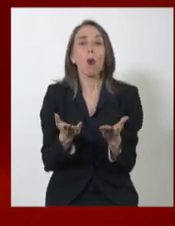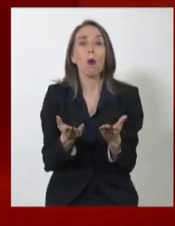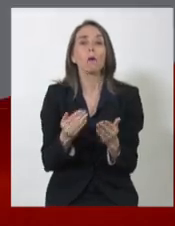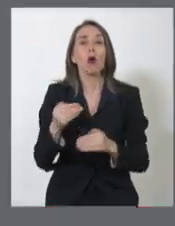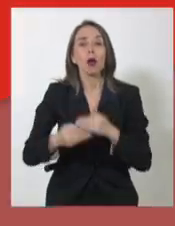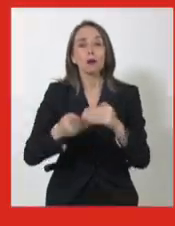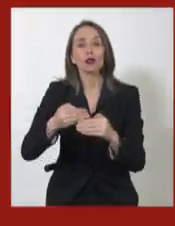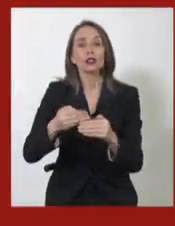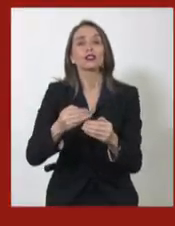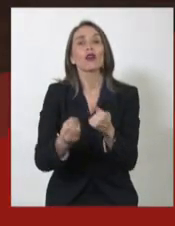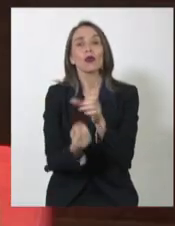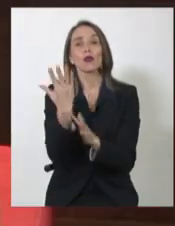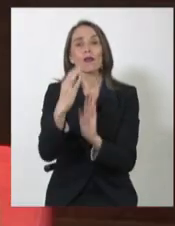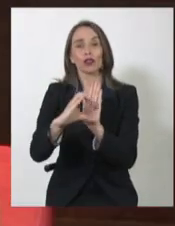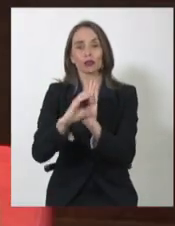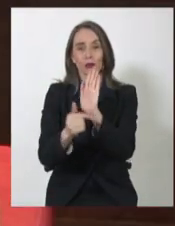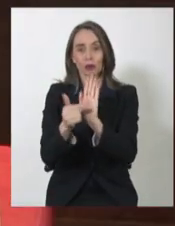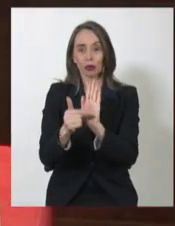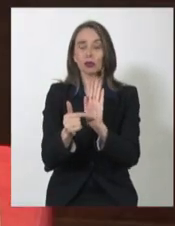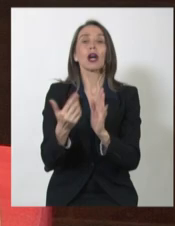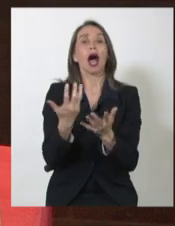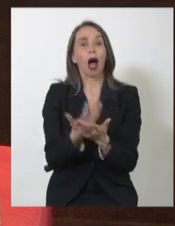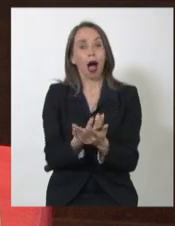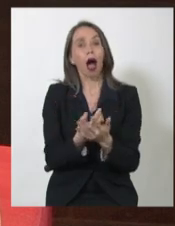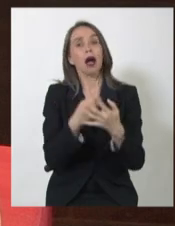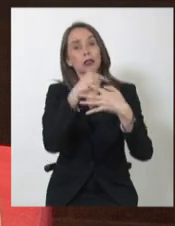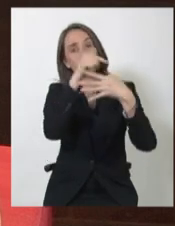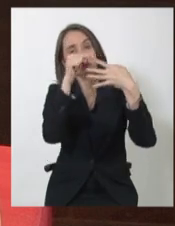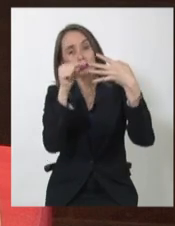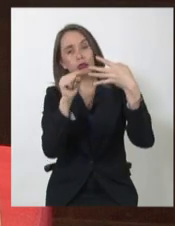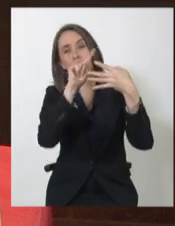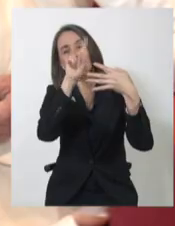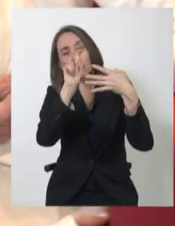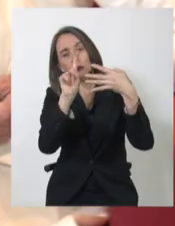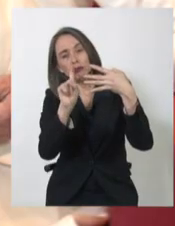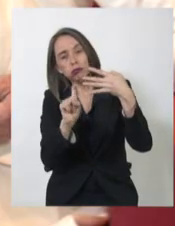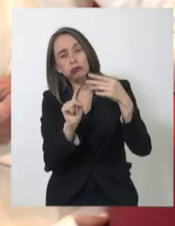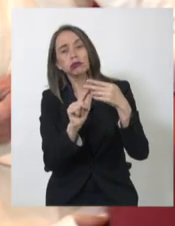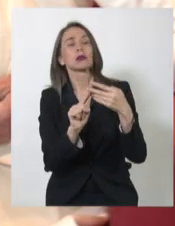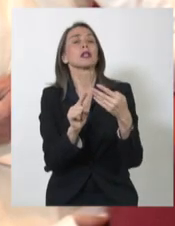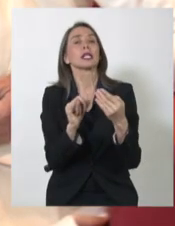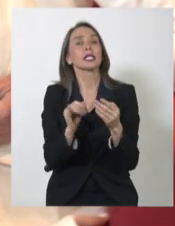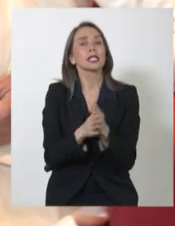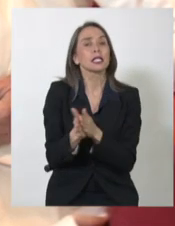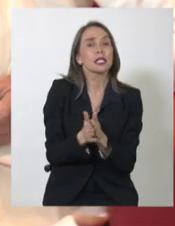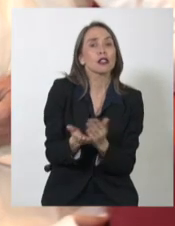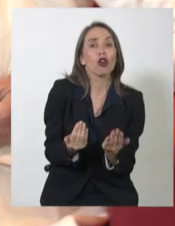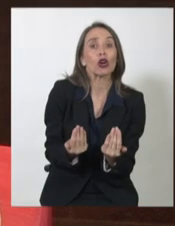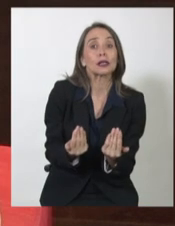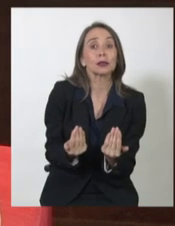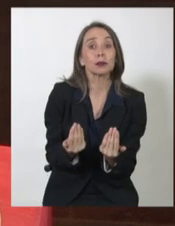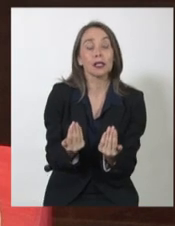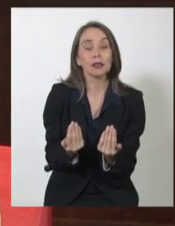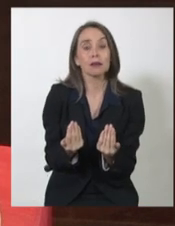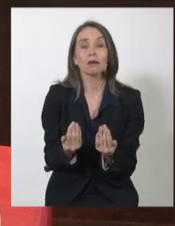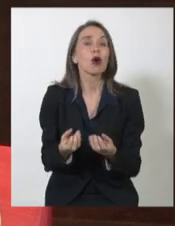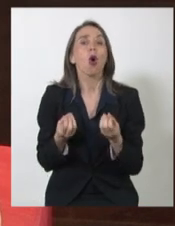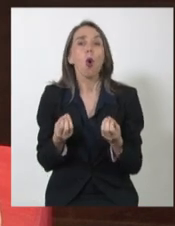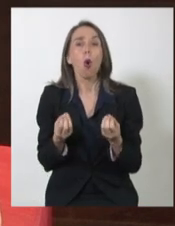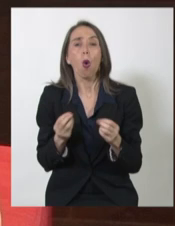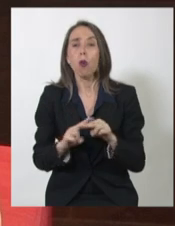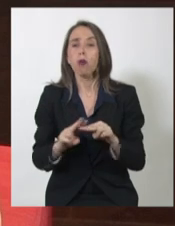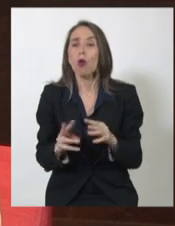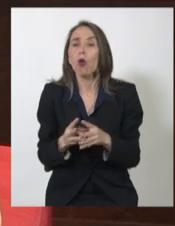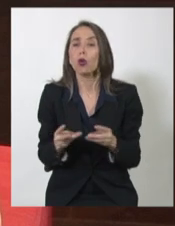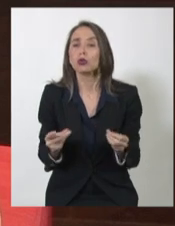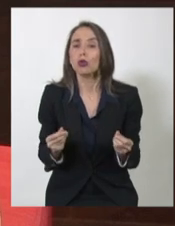dicho proceso. Por lo tanto, hay un conjunto de interrogantes y también de expectación respecto a cómo se van a